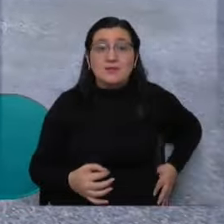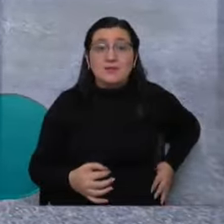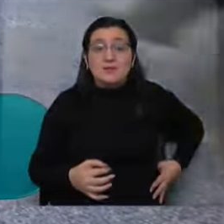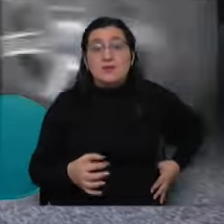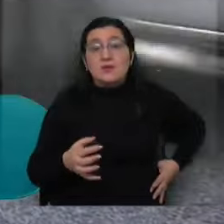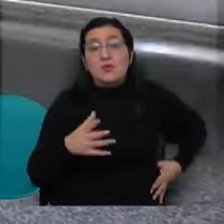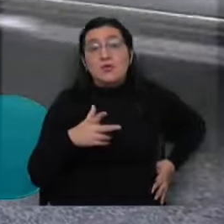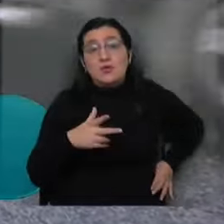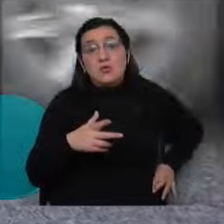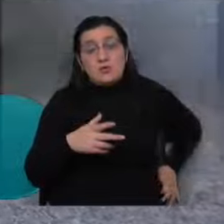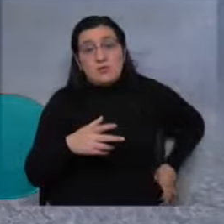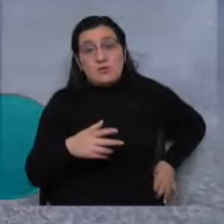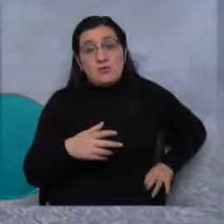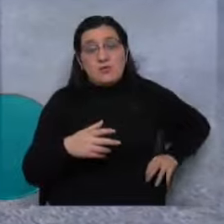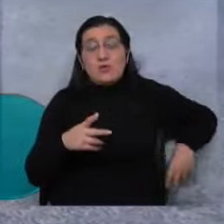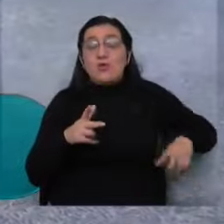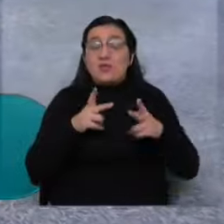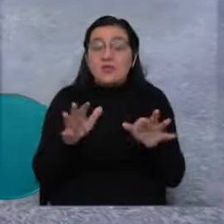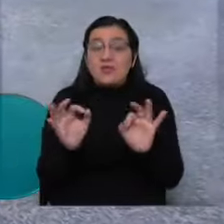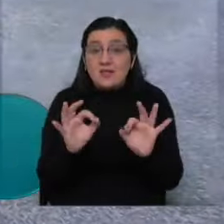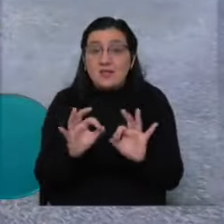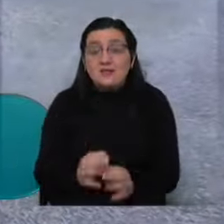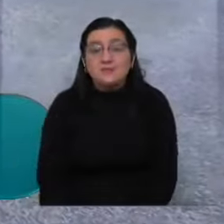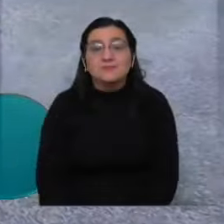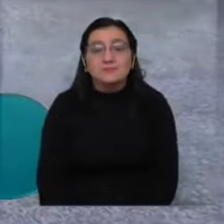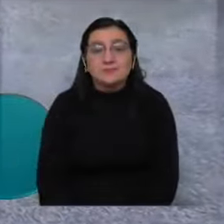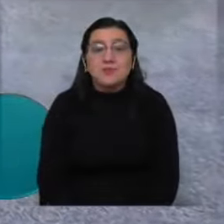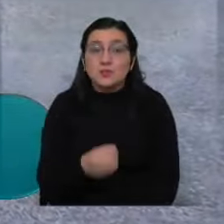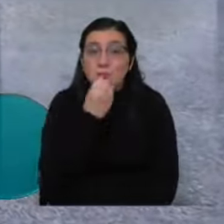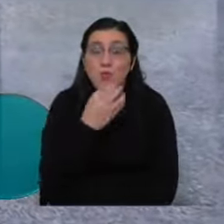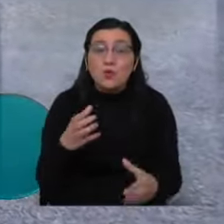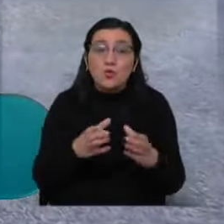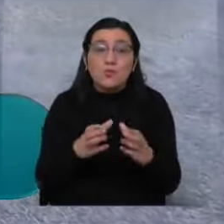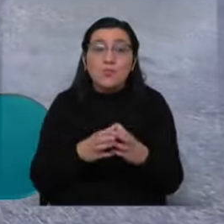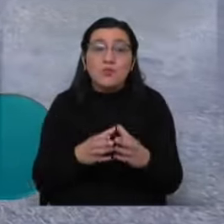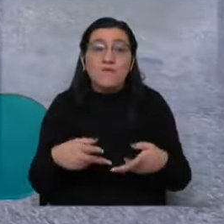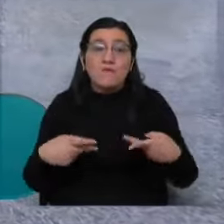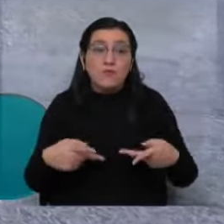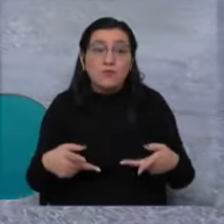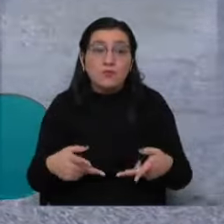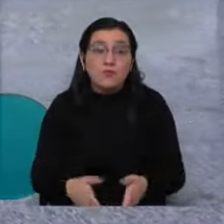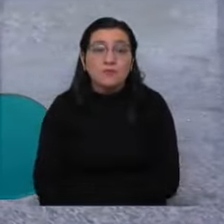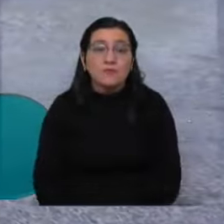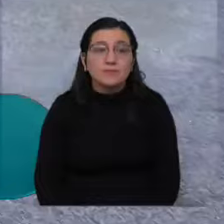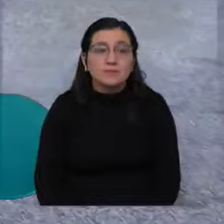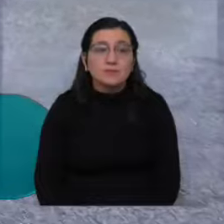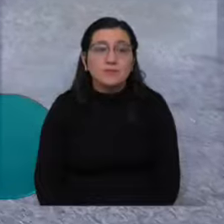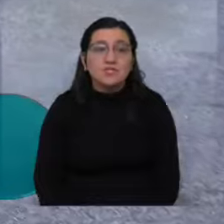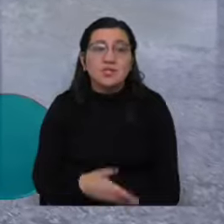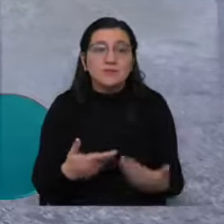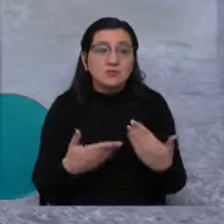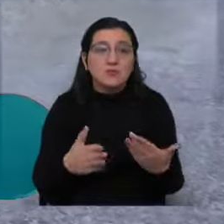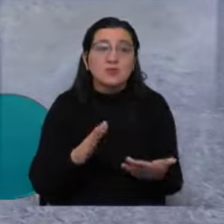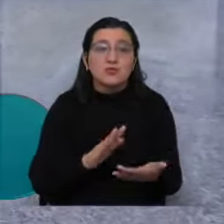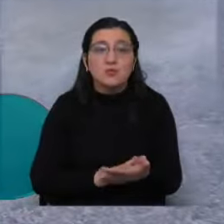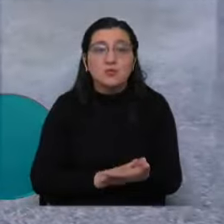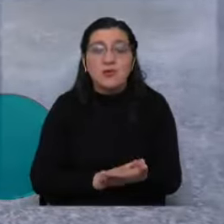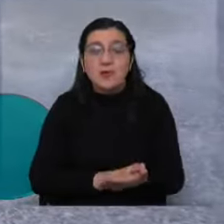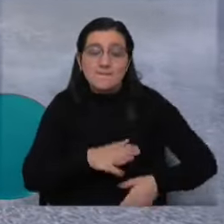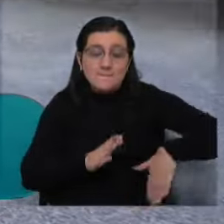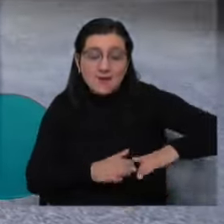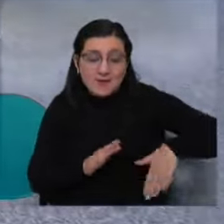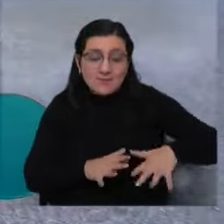bueno es una de las ligas más grandes de B fútbol la liga Palermo por ejemplo ya que estamos hablando de ya que estamos hablando de Palermo es un barrio muy